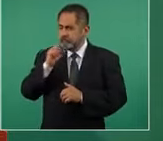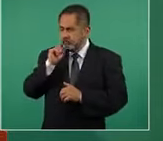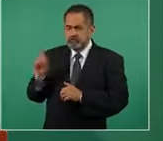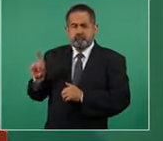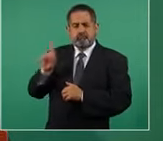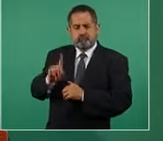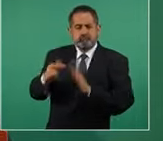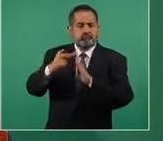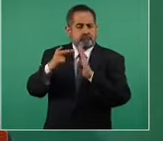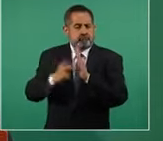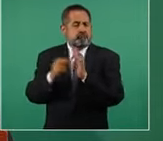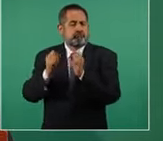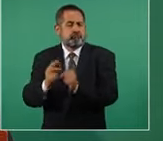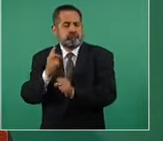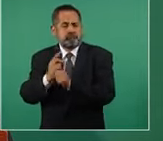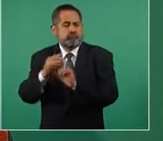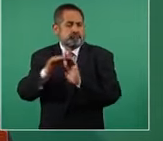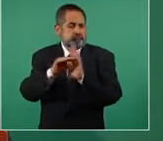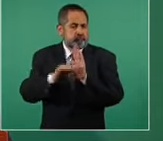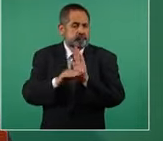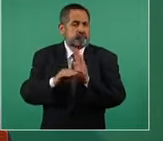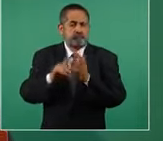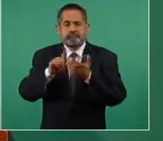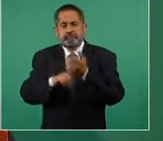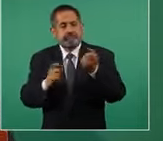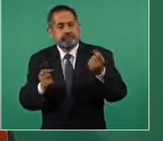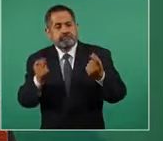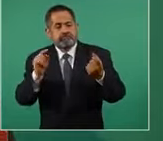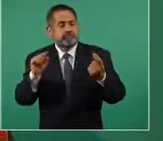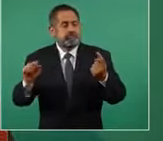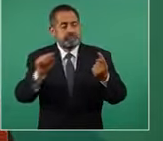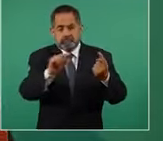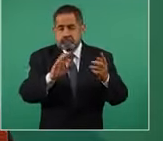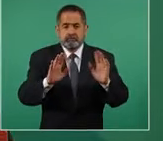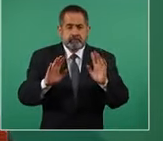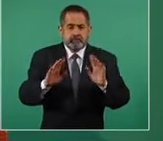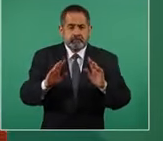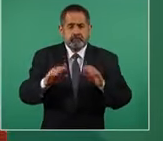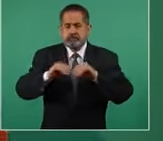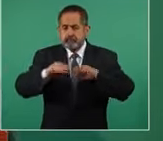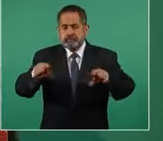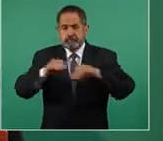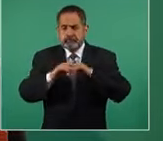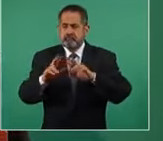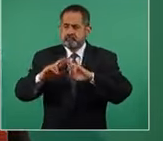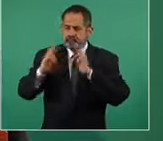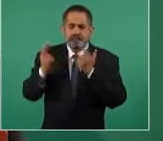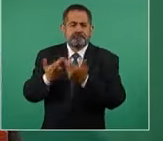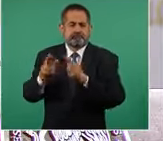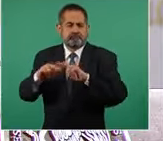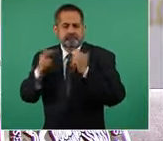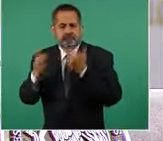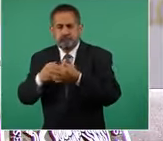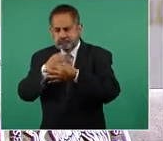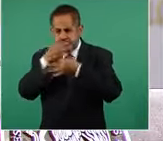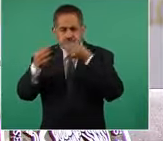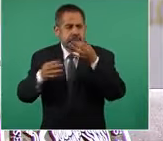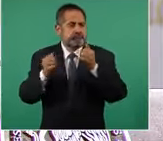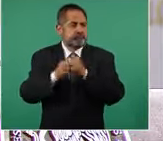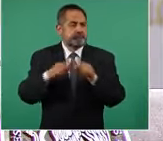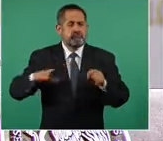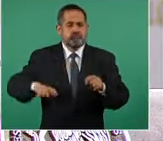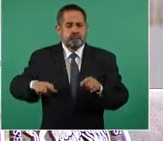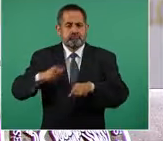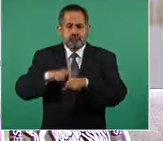de protocolo de seguridad que se han estado dando precisamente la información a través de reuniones con gobernadores y